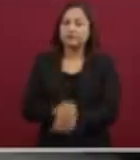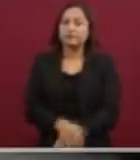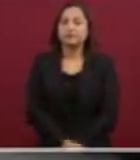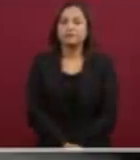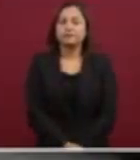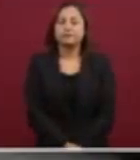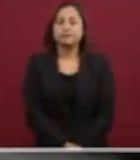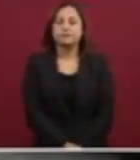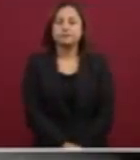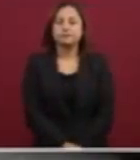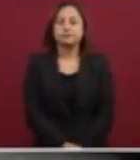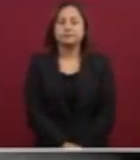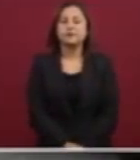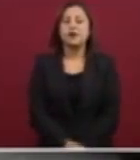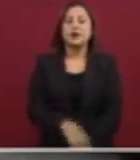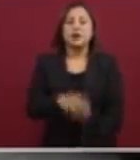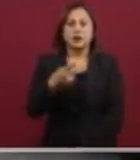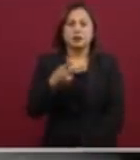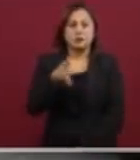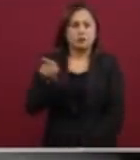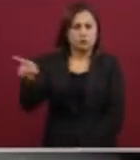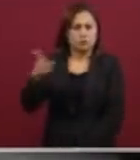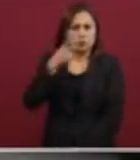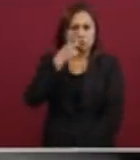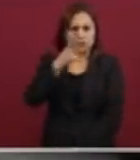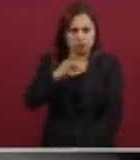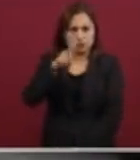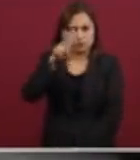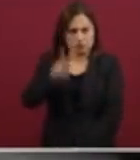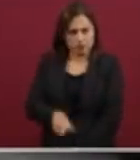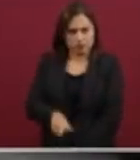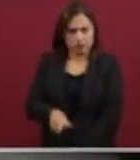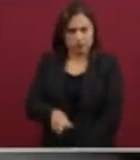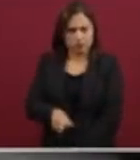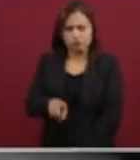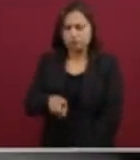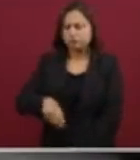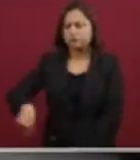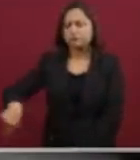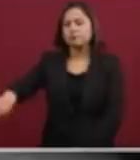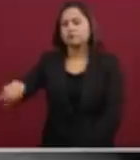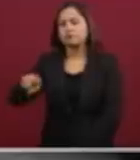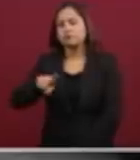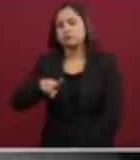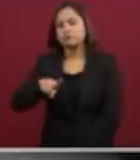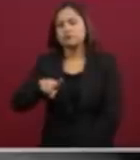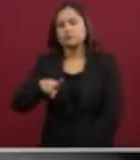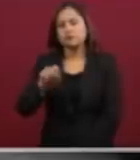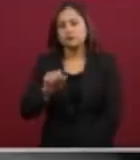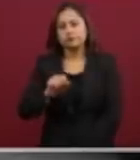Pero si es así como tú lo dices, en automático se